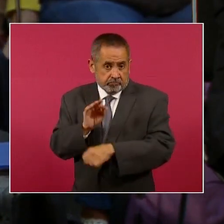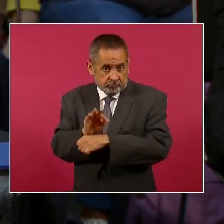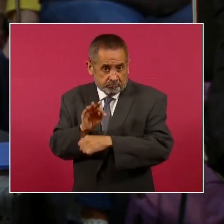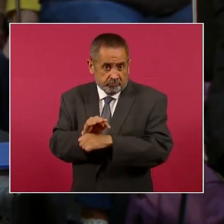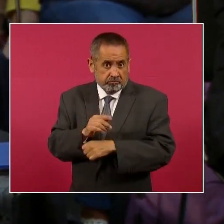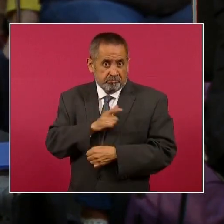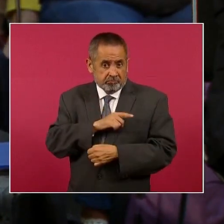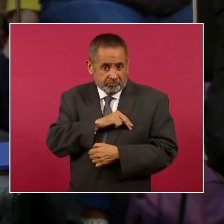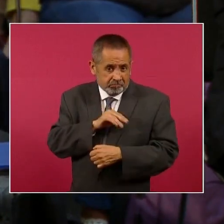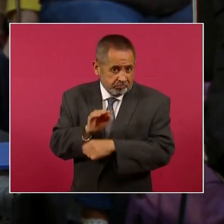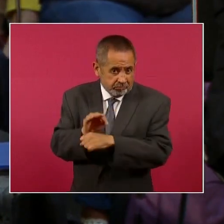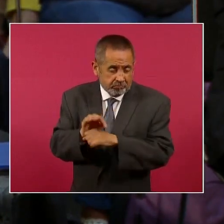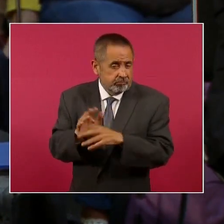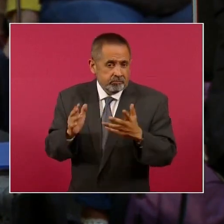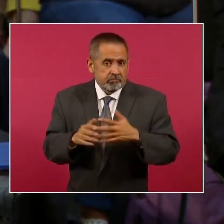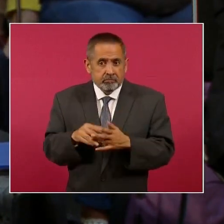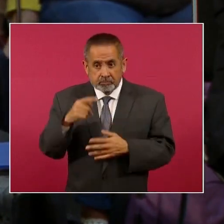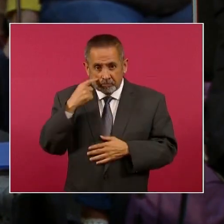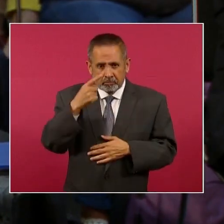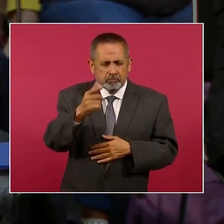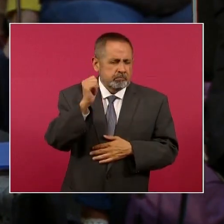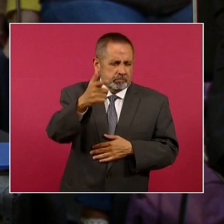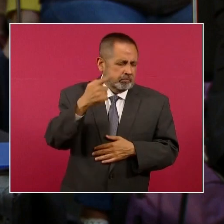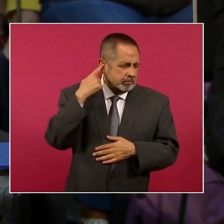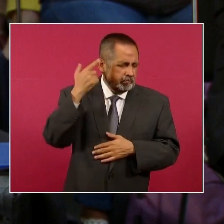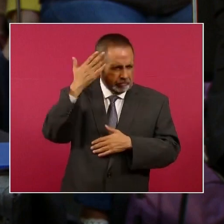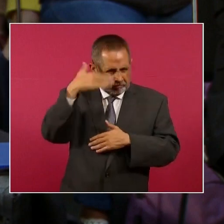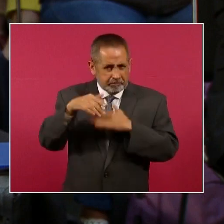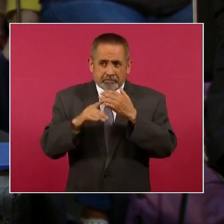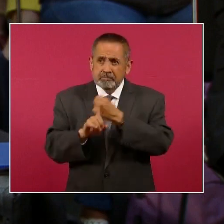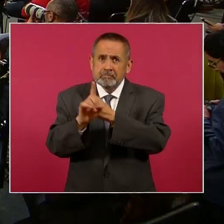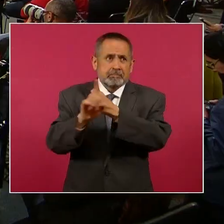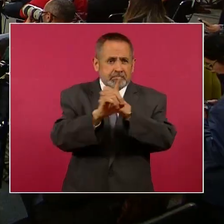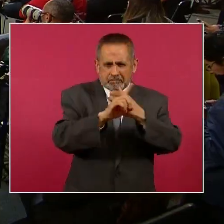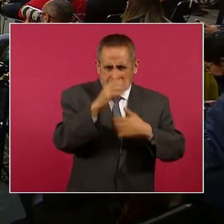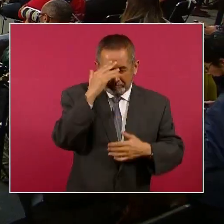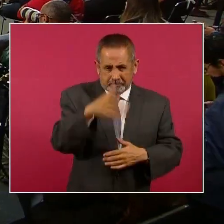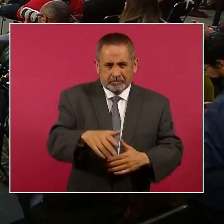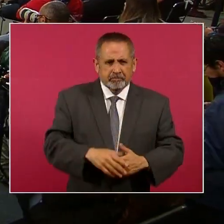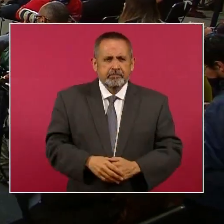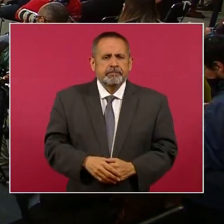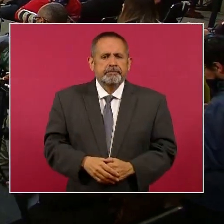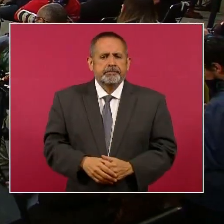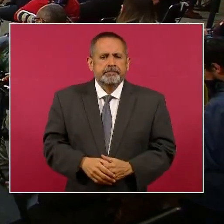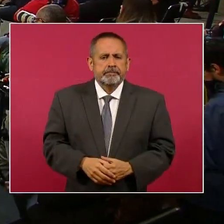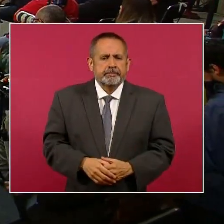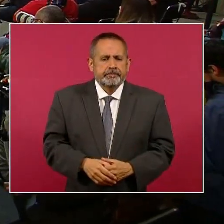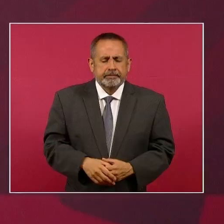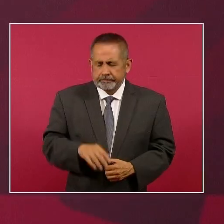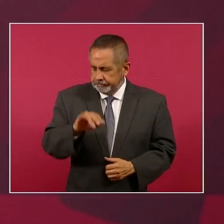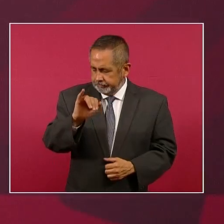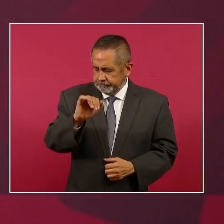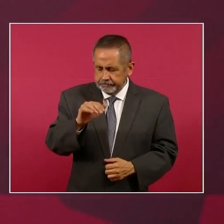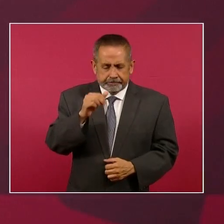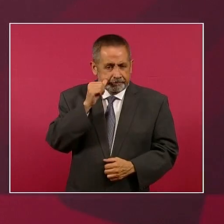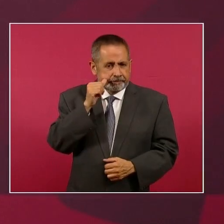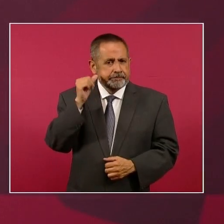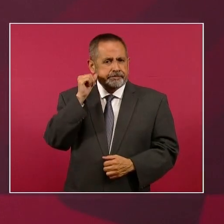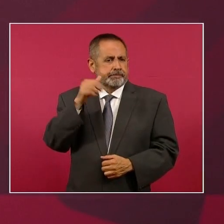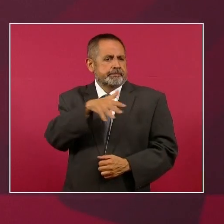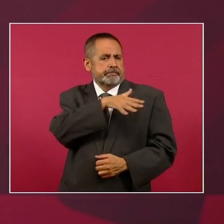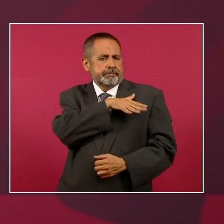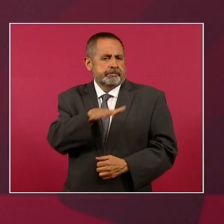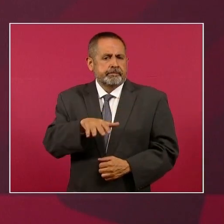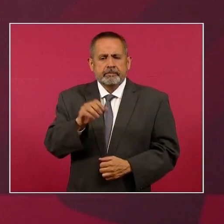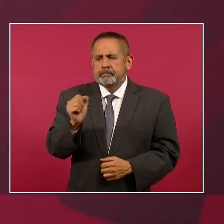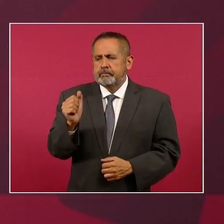hechos a plena luz del día? No sé también si usted tenga información al respecto. Sí, ayer informó el general